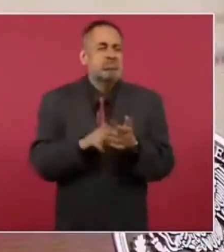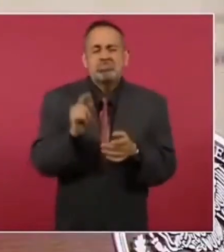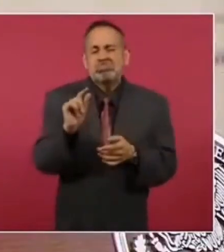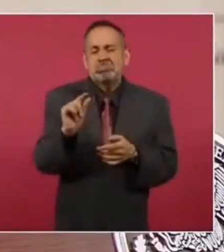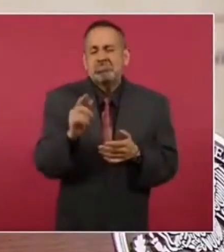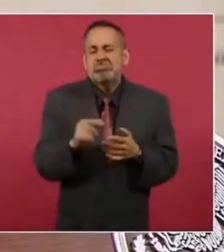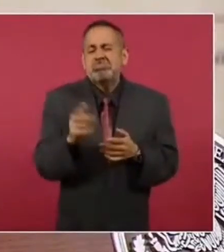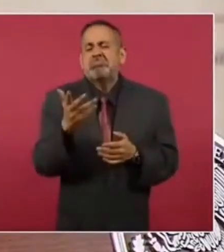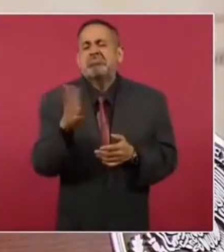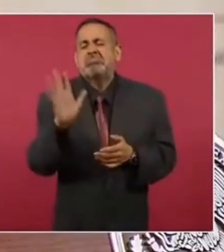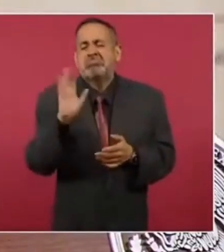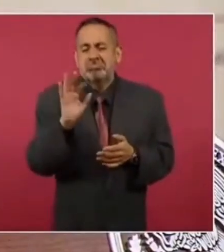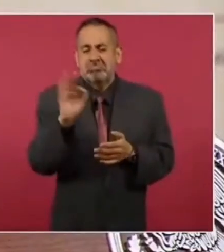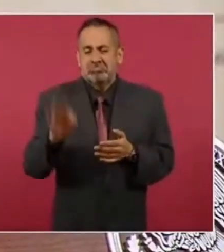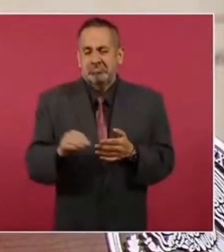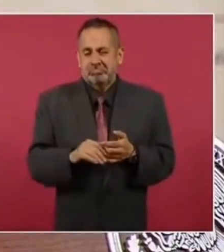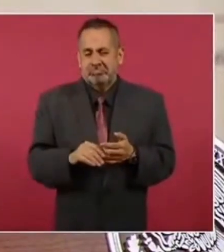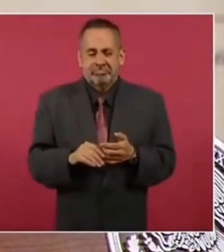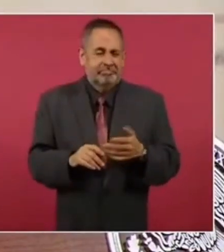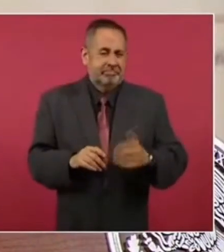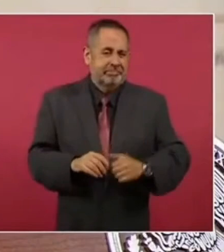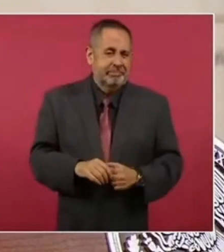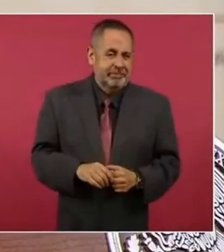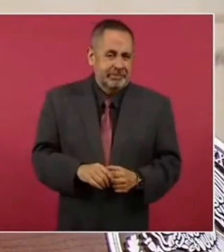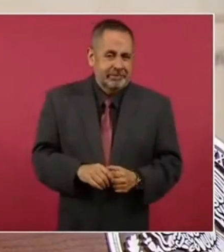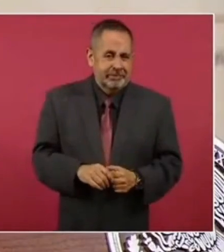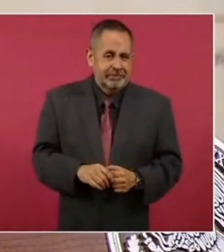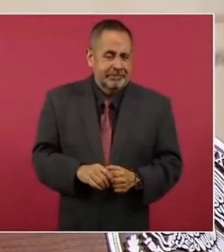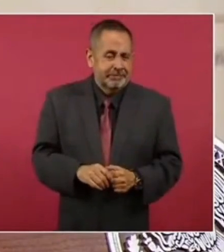Pues ponle 10.